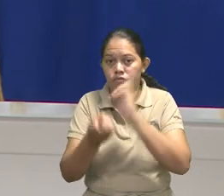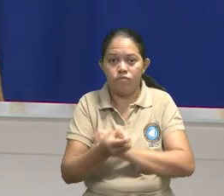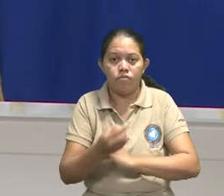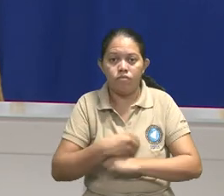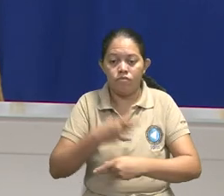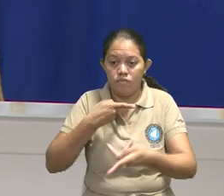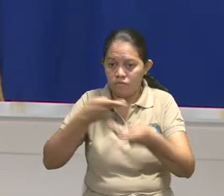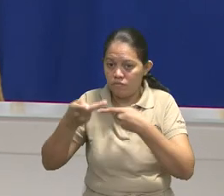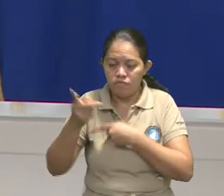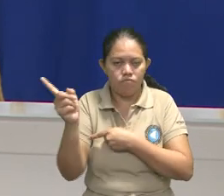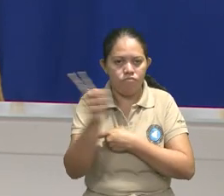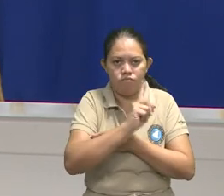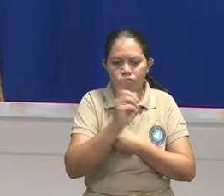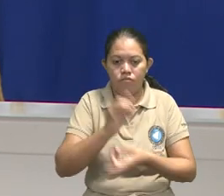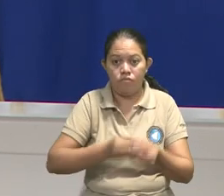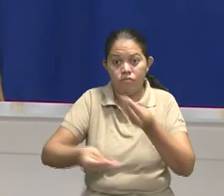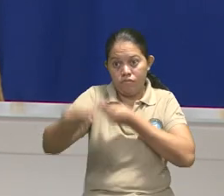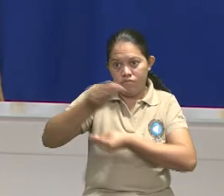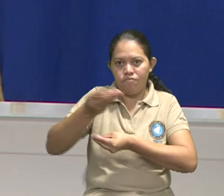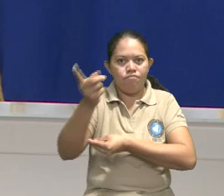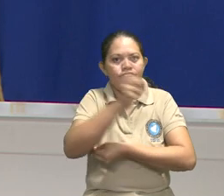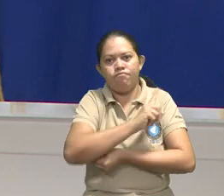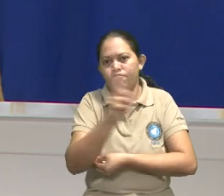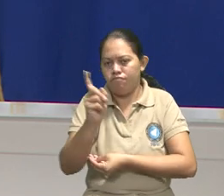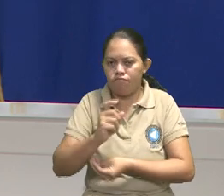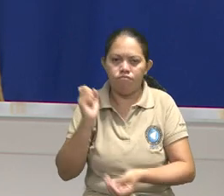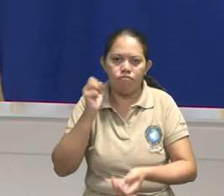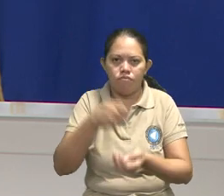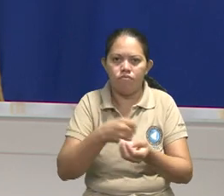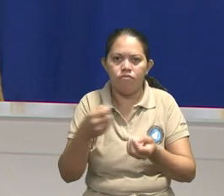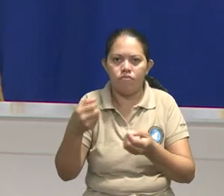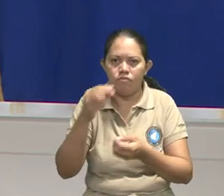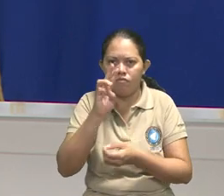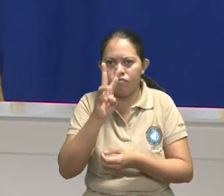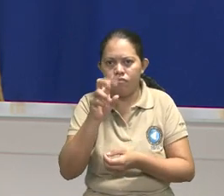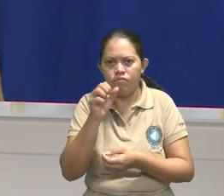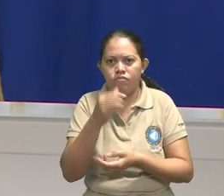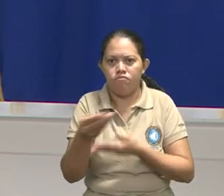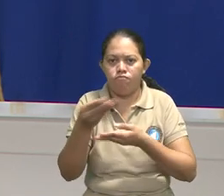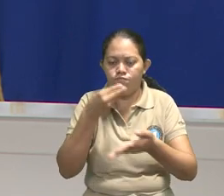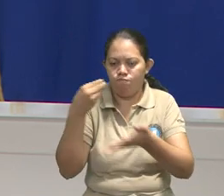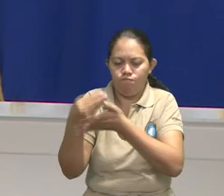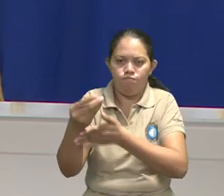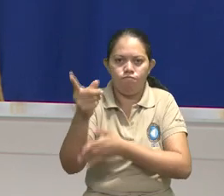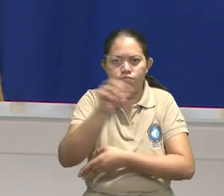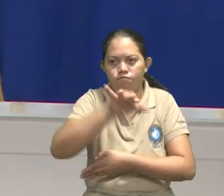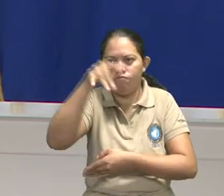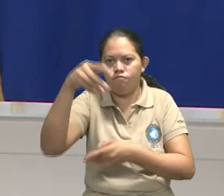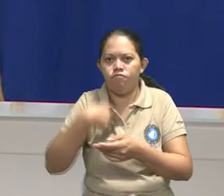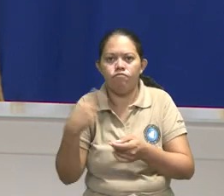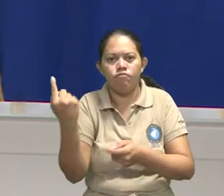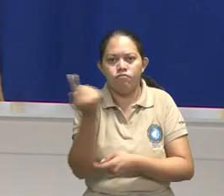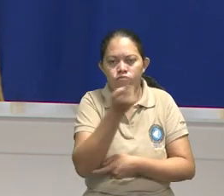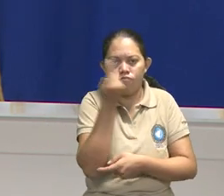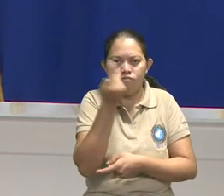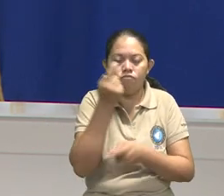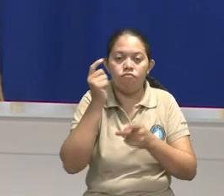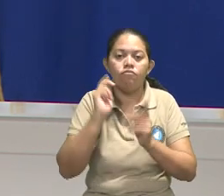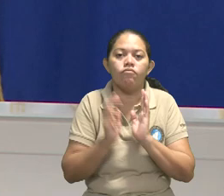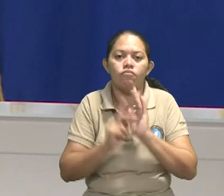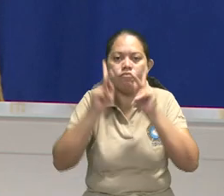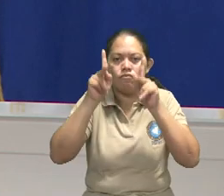de venta, traspaso, embargo o gravamen de ninguna especie y solo será